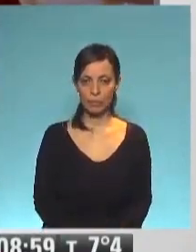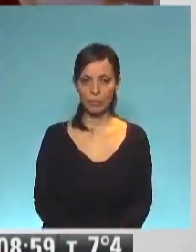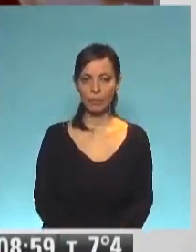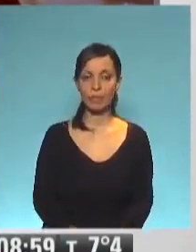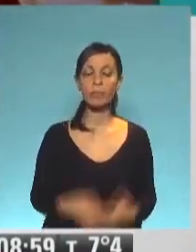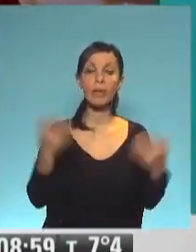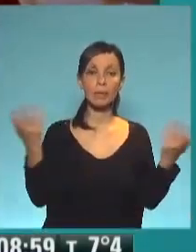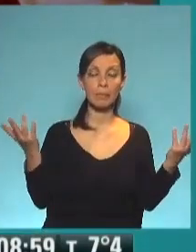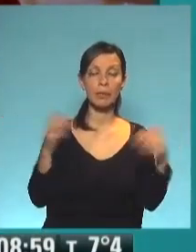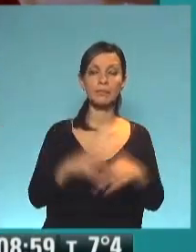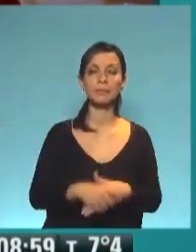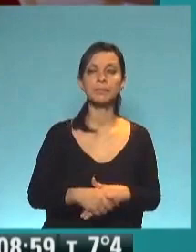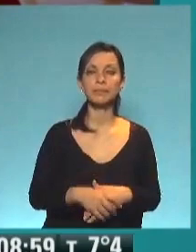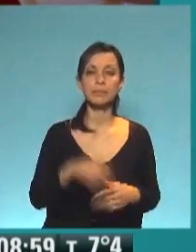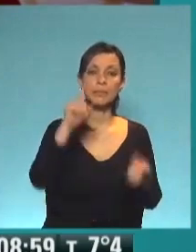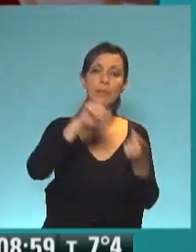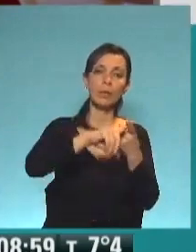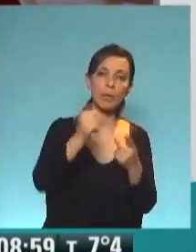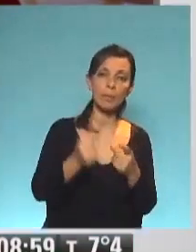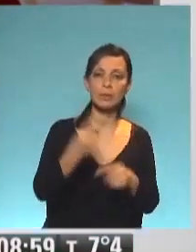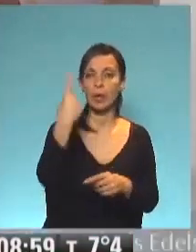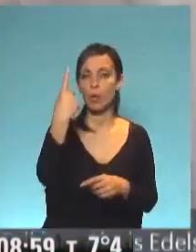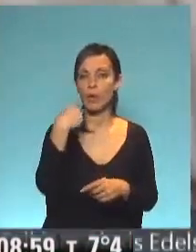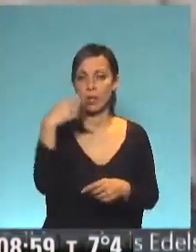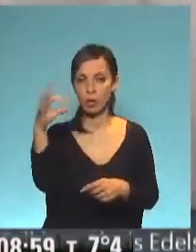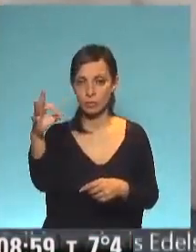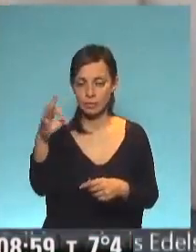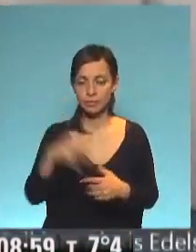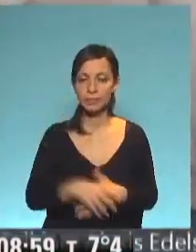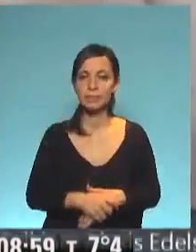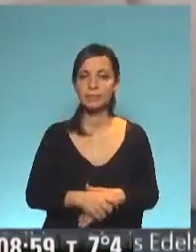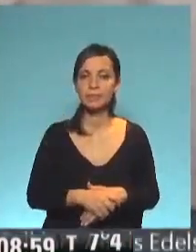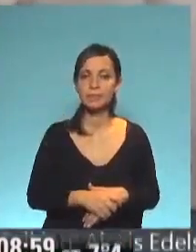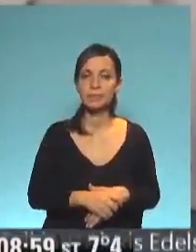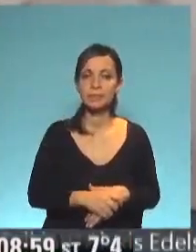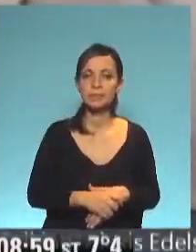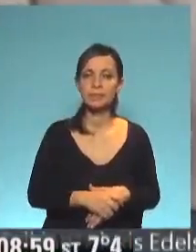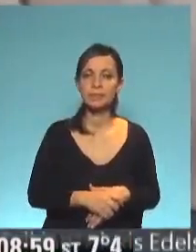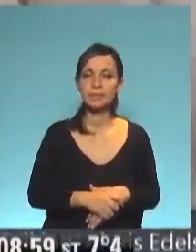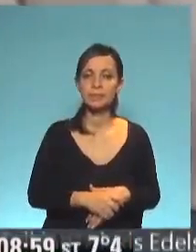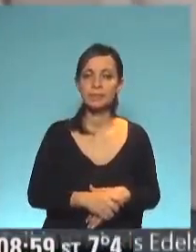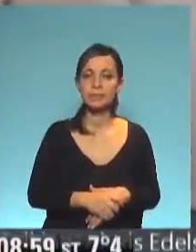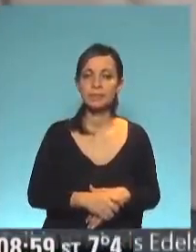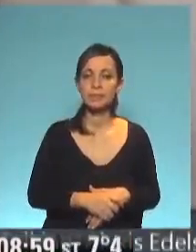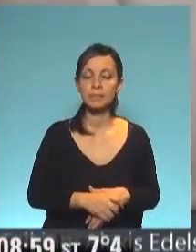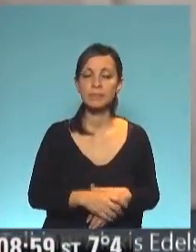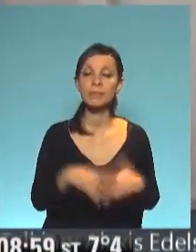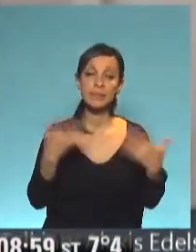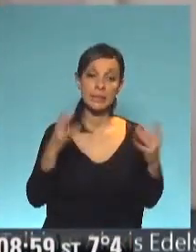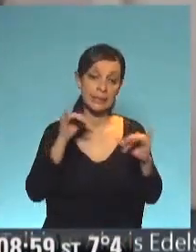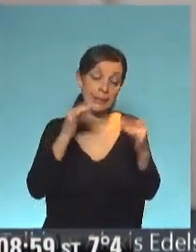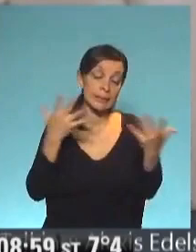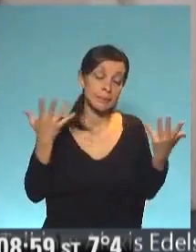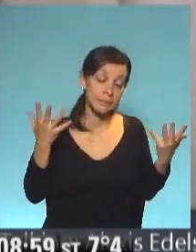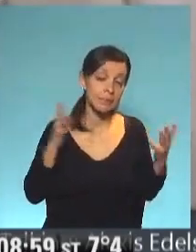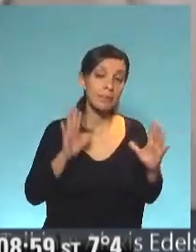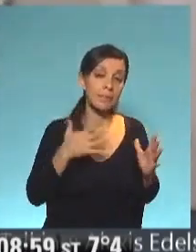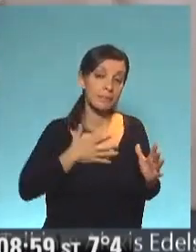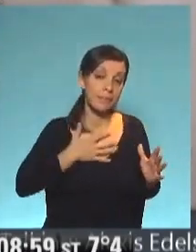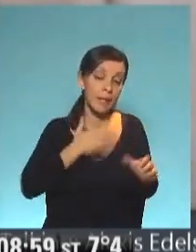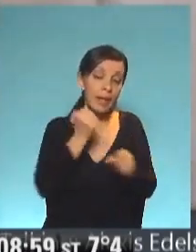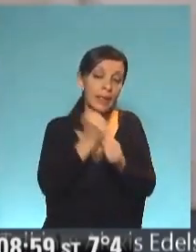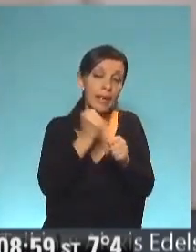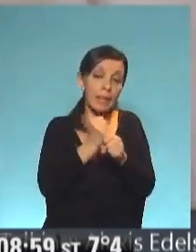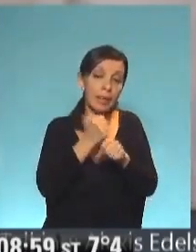Bueno, yo tengo esposa y un hijo. Y bueno, sí, si bien, digamos, nuestra labor es estar en el